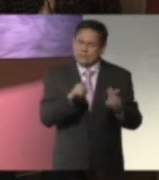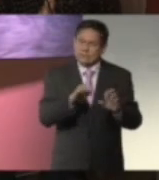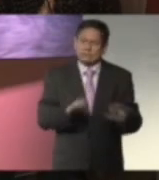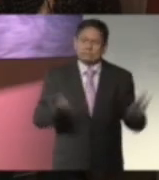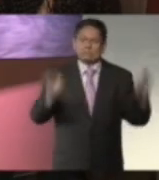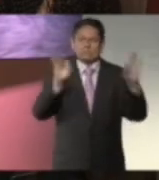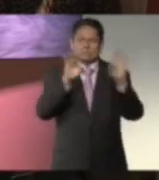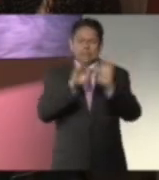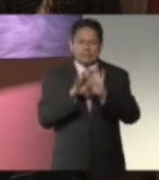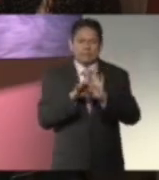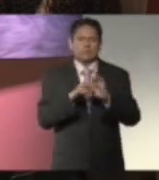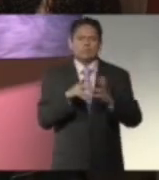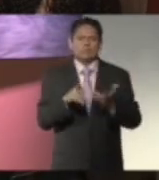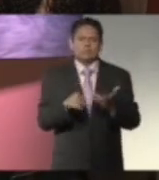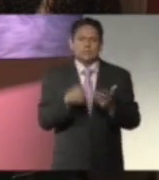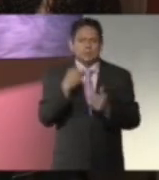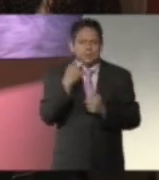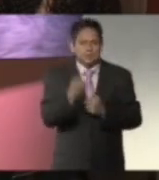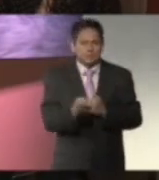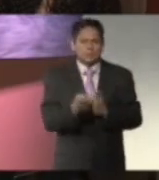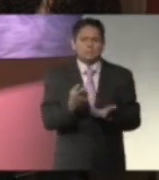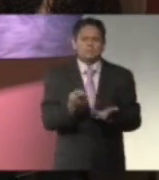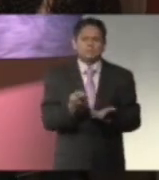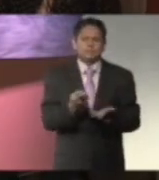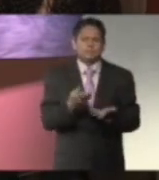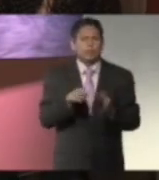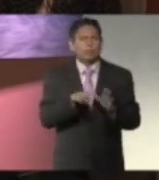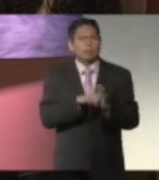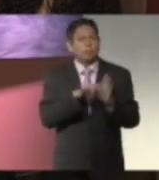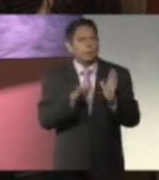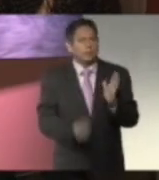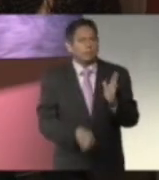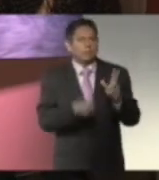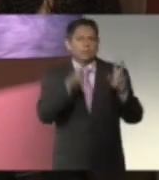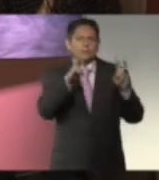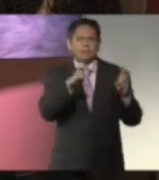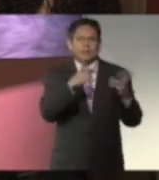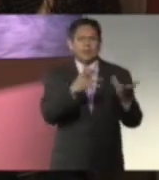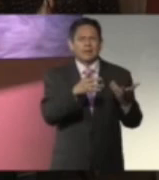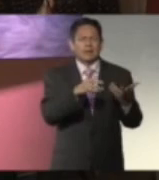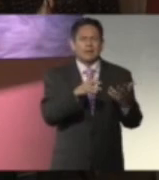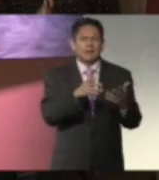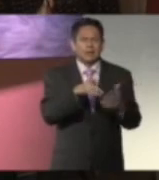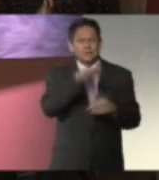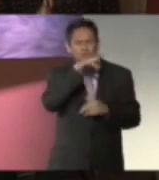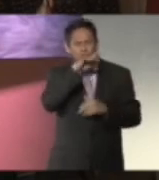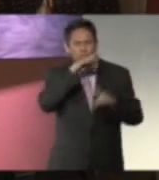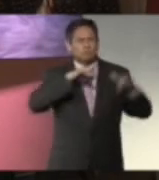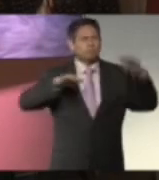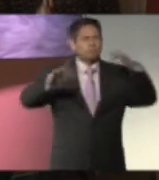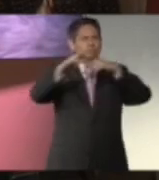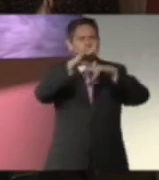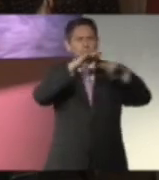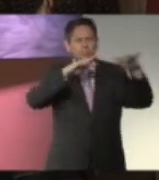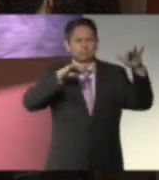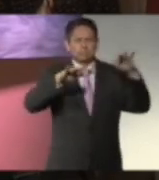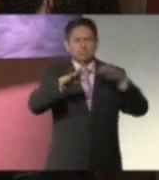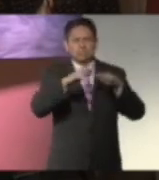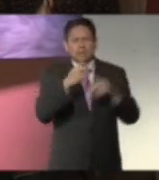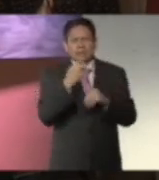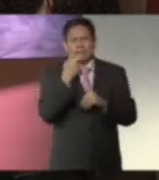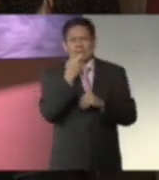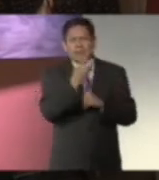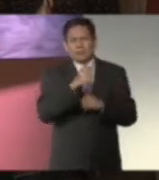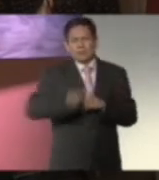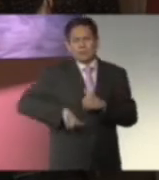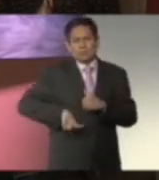tan sensibles, tan delicados, como es esta cuestión de la contaminación, donde se está quitando en el centro del